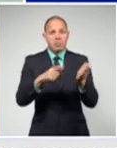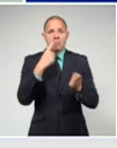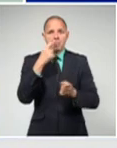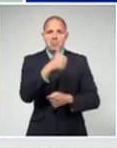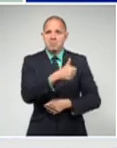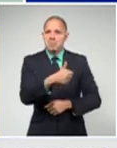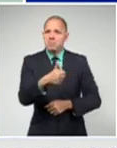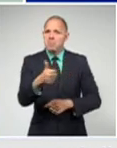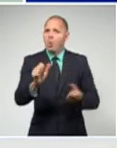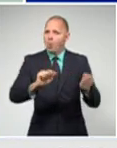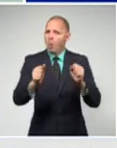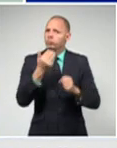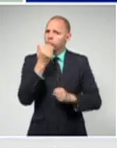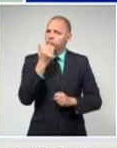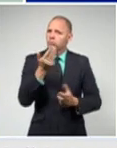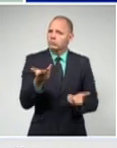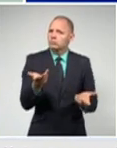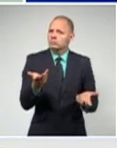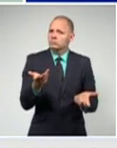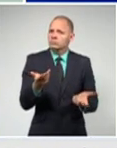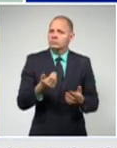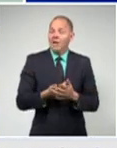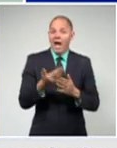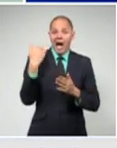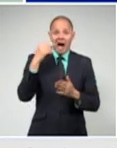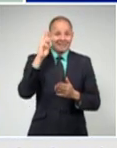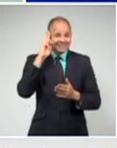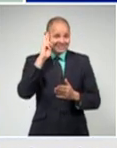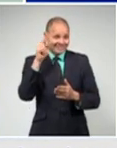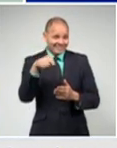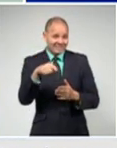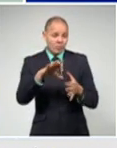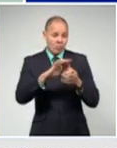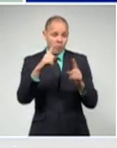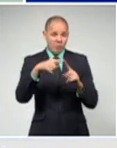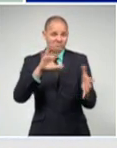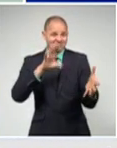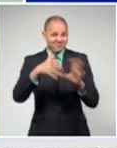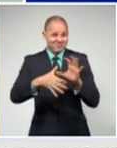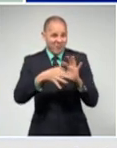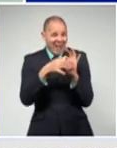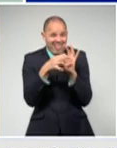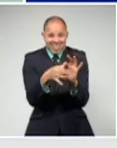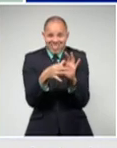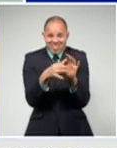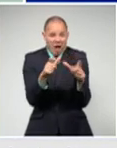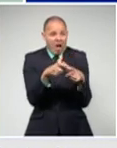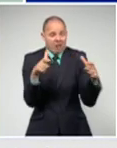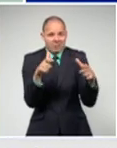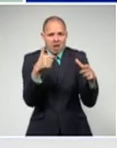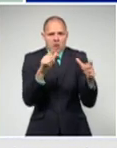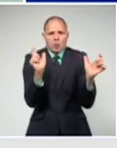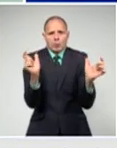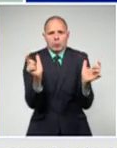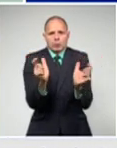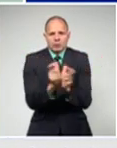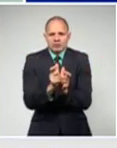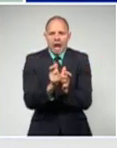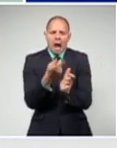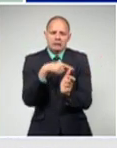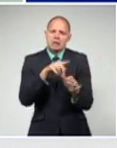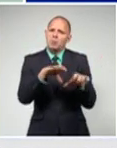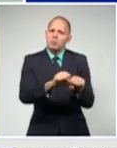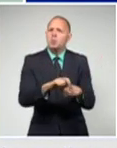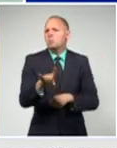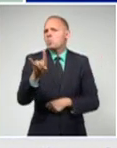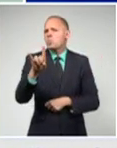un control de la pandemia después de haber tenido una transmisión muy elevada, 9 casos autóctonos ayer, 5